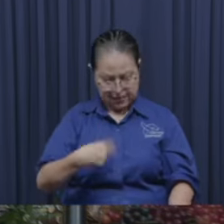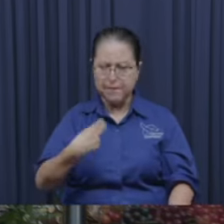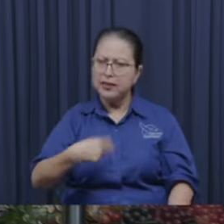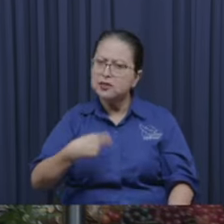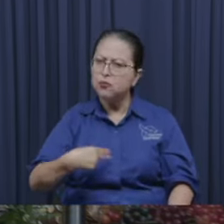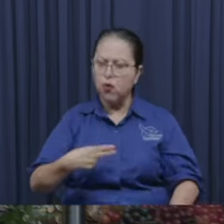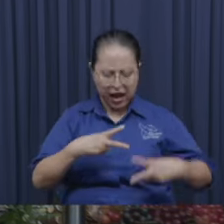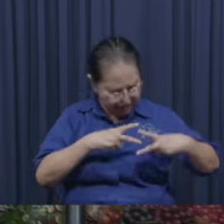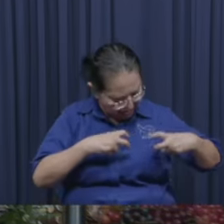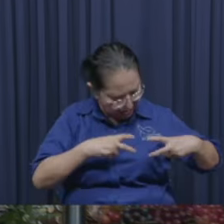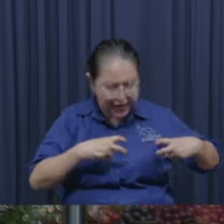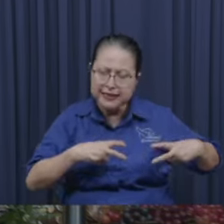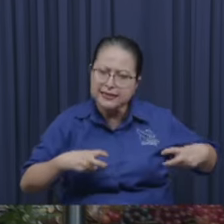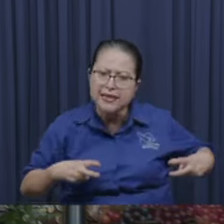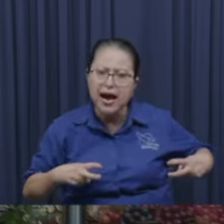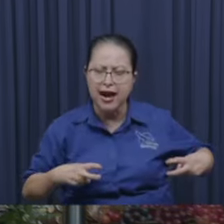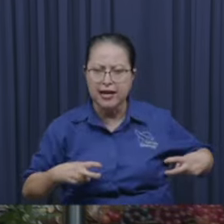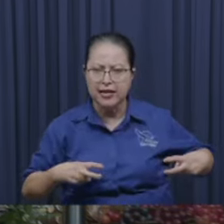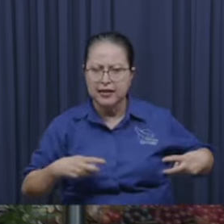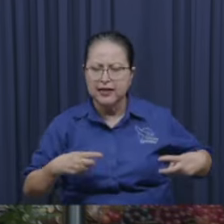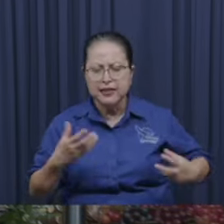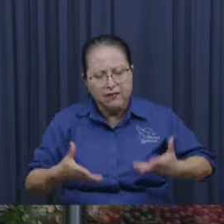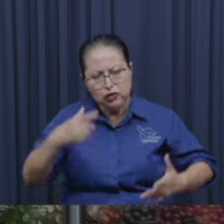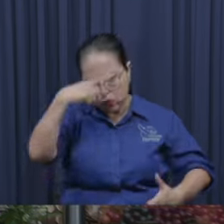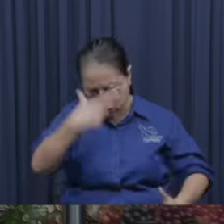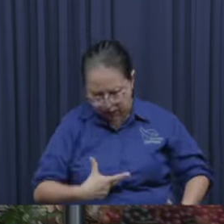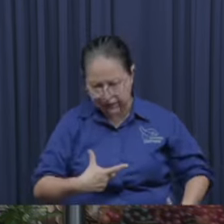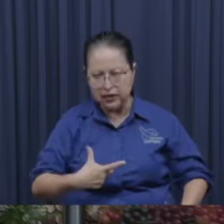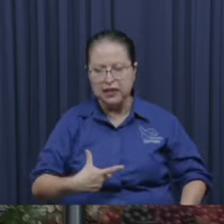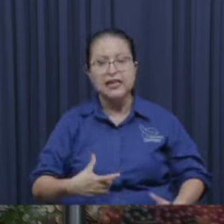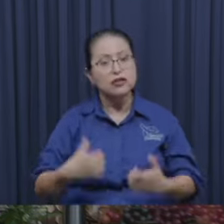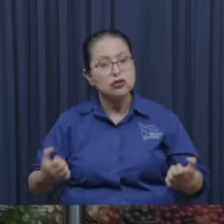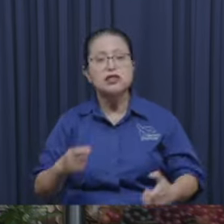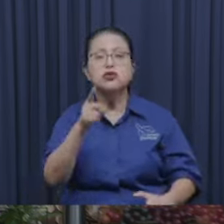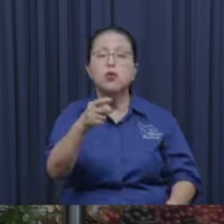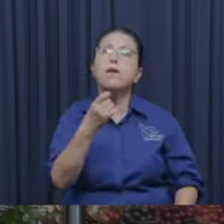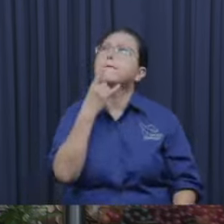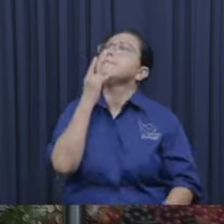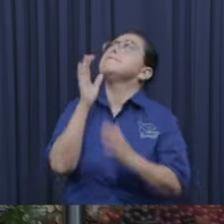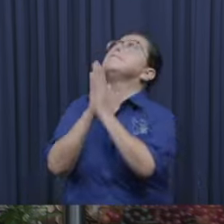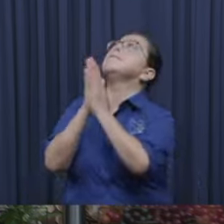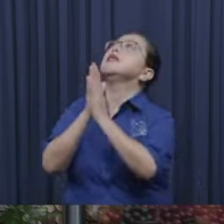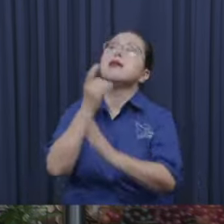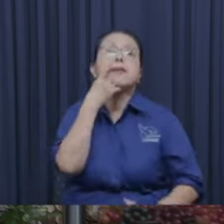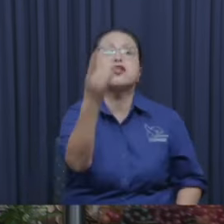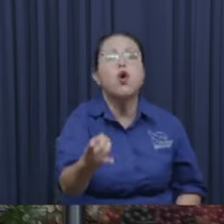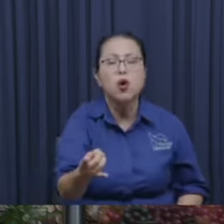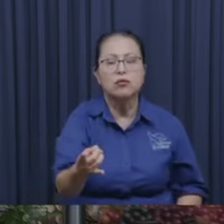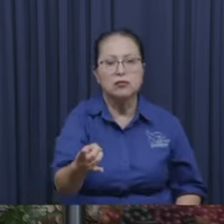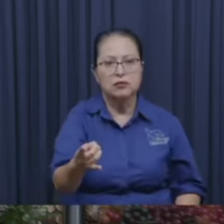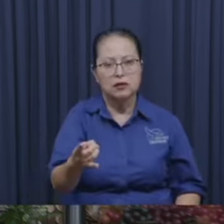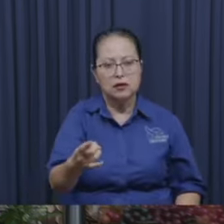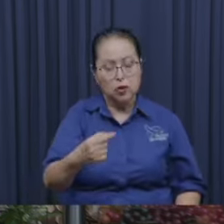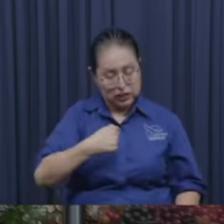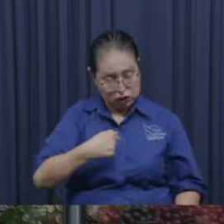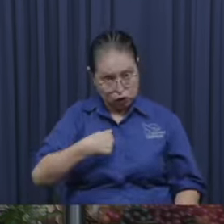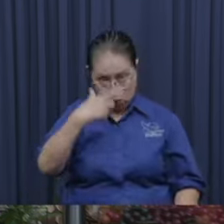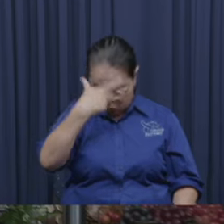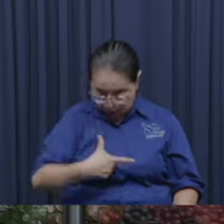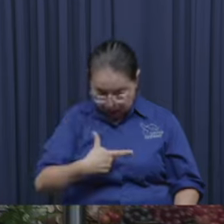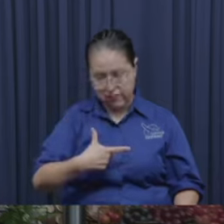jzg y si me encuentro culpable pide perdón porque si nos encontramos